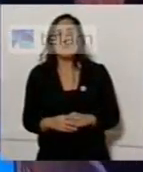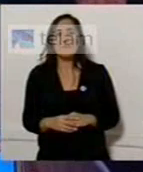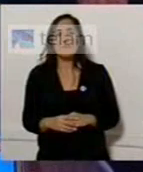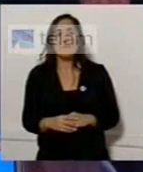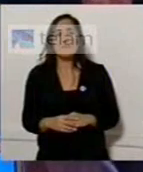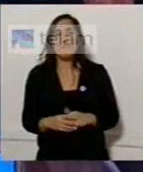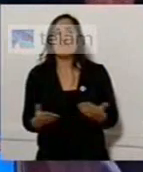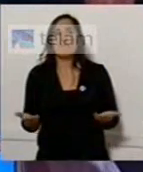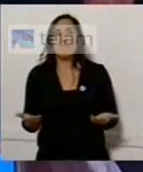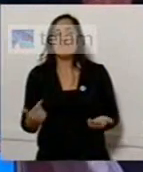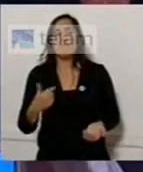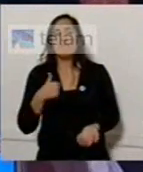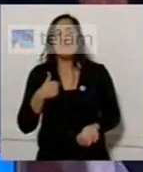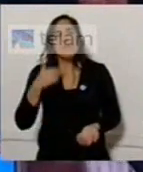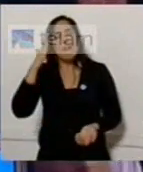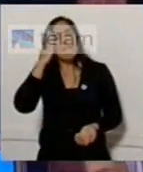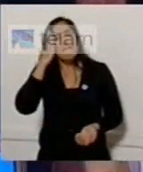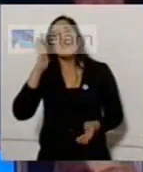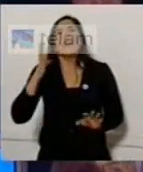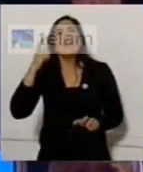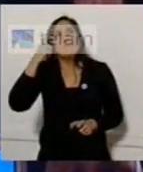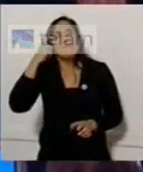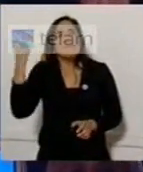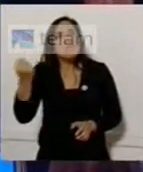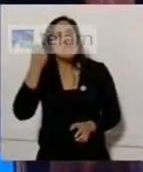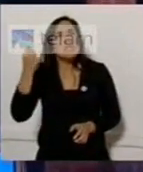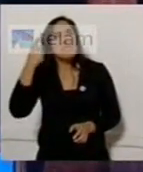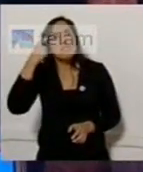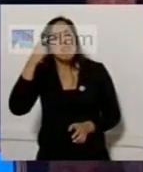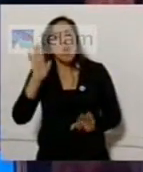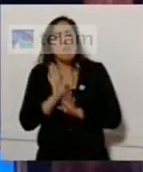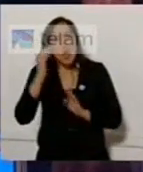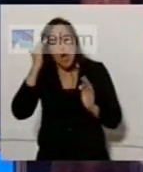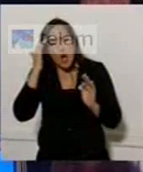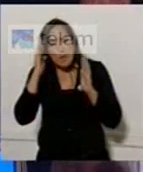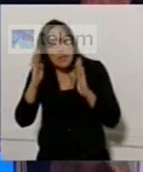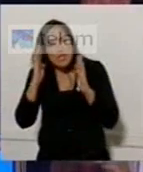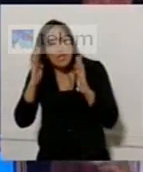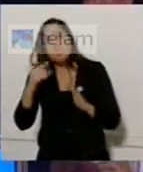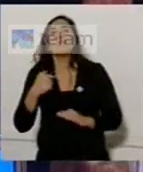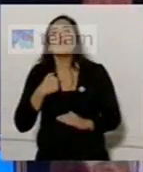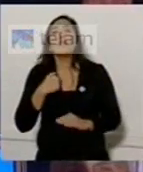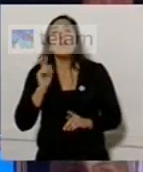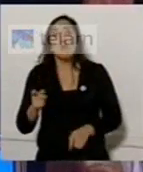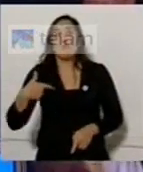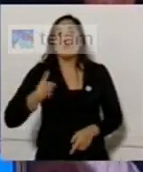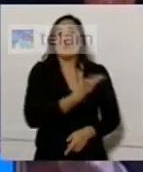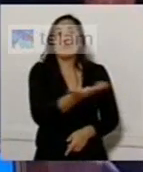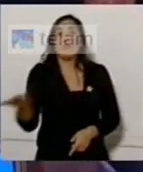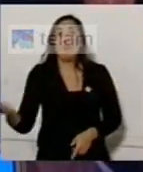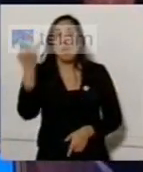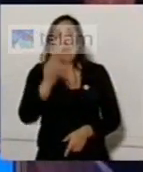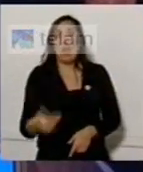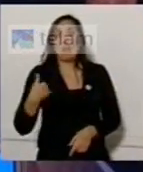mi desvelo, mi obsesión, es que esta sociedad, que los 40 millones de